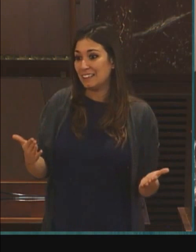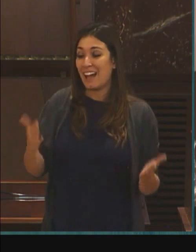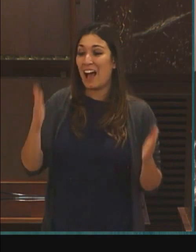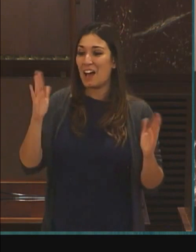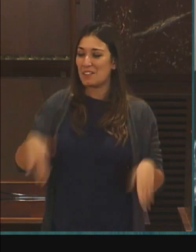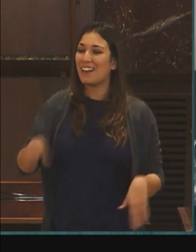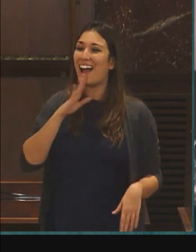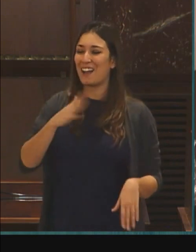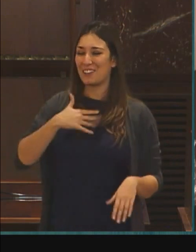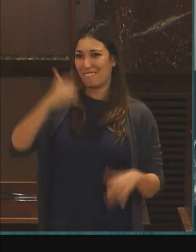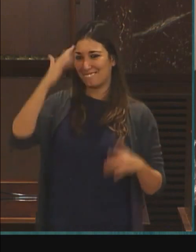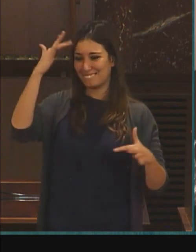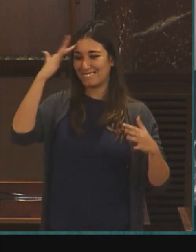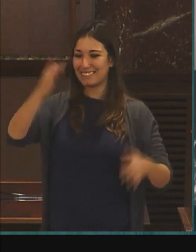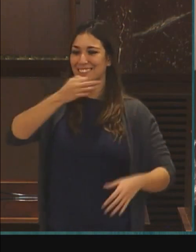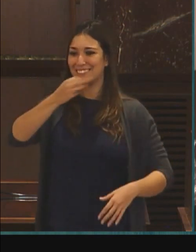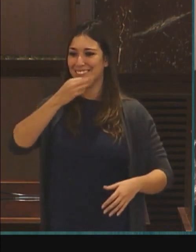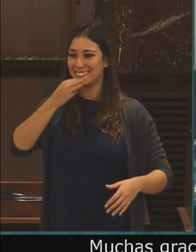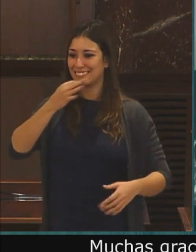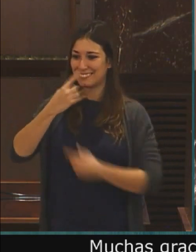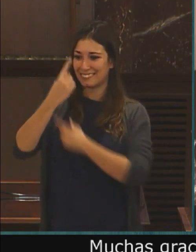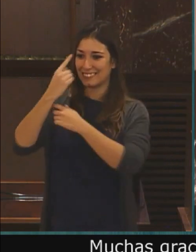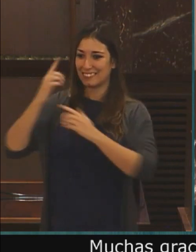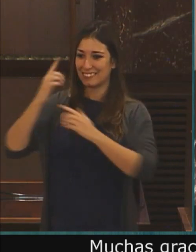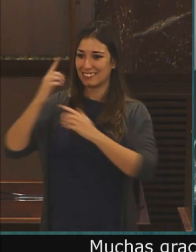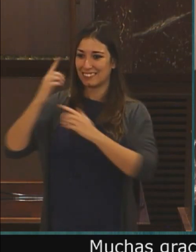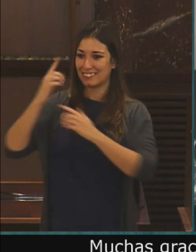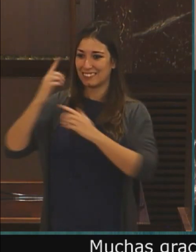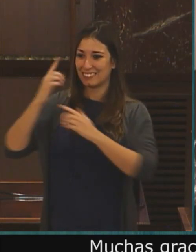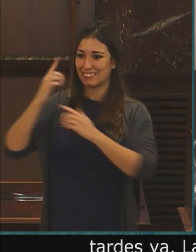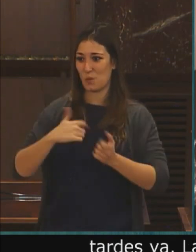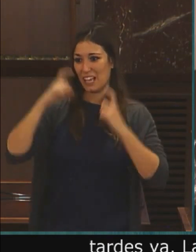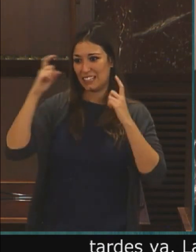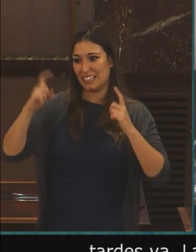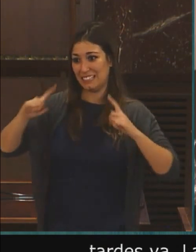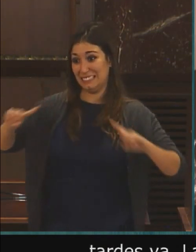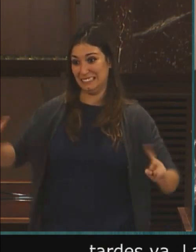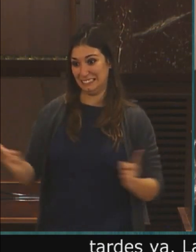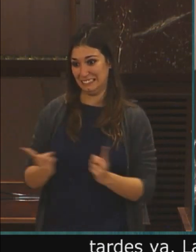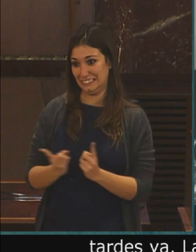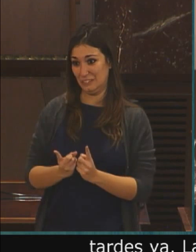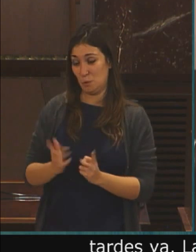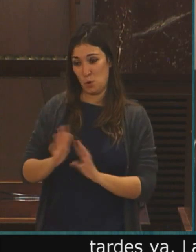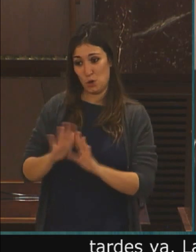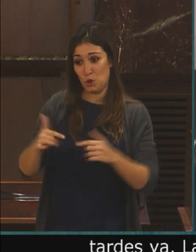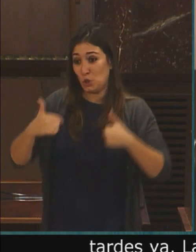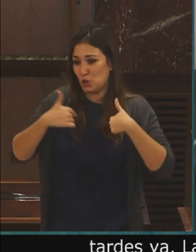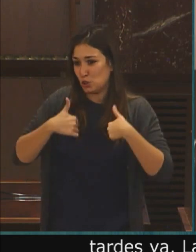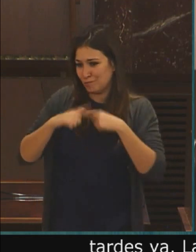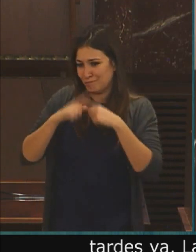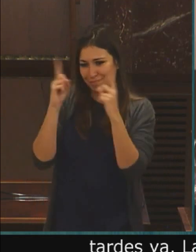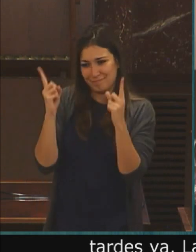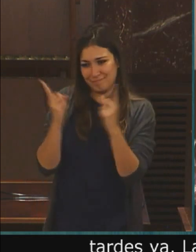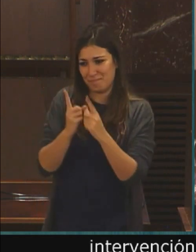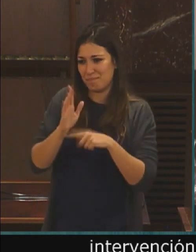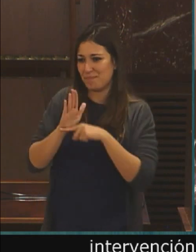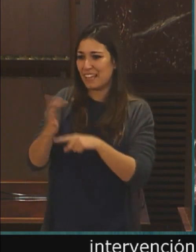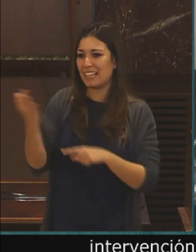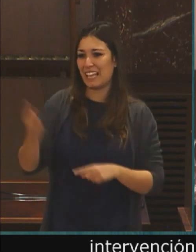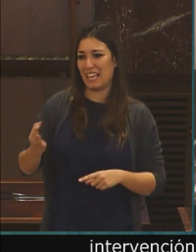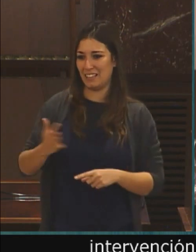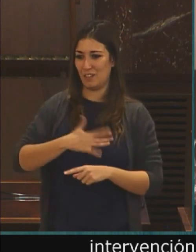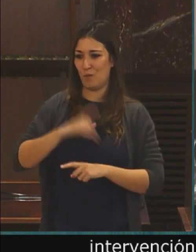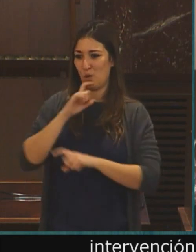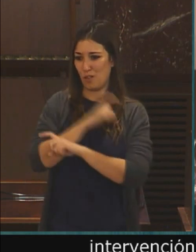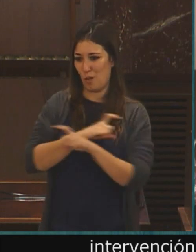nuestra intervención reducida bastante y vamos a intentar ser concisos. Entonces, yo me voy a limitar a presentar a la